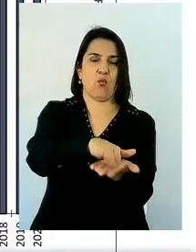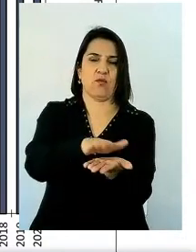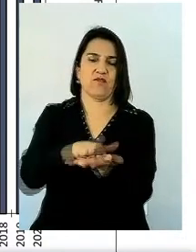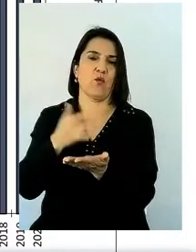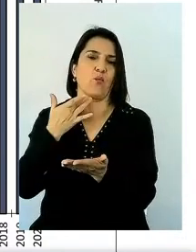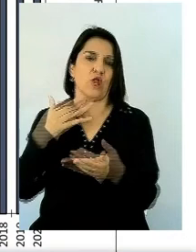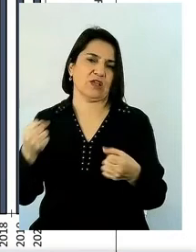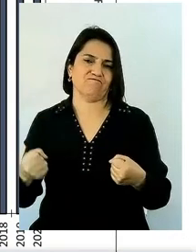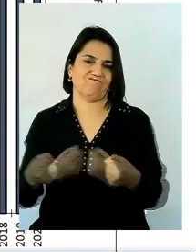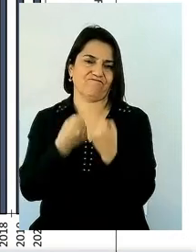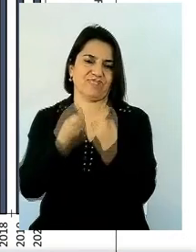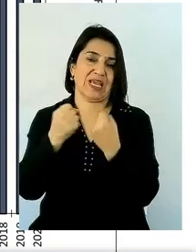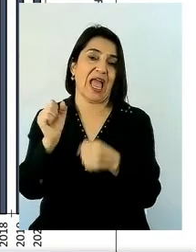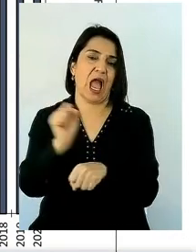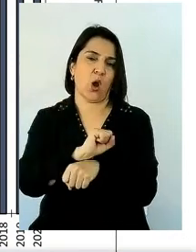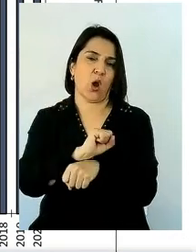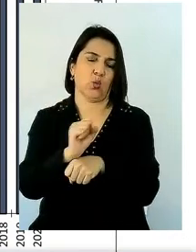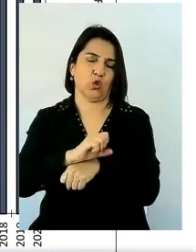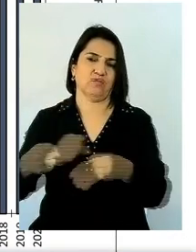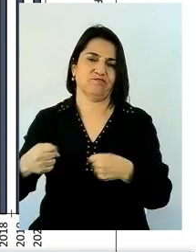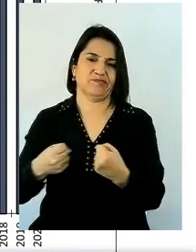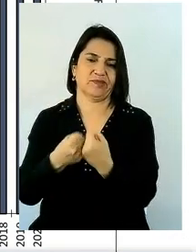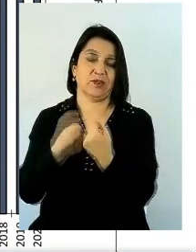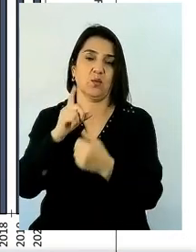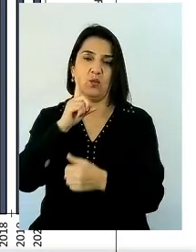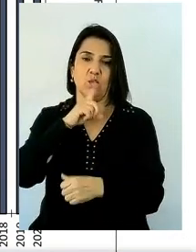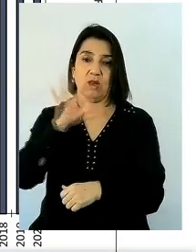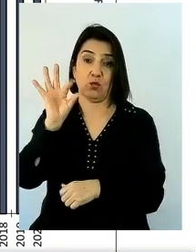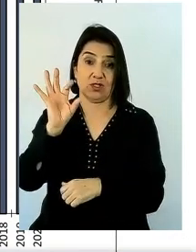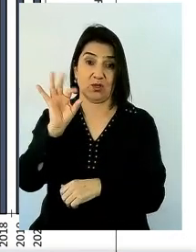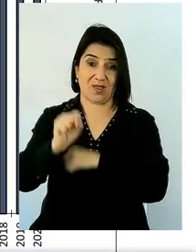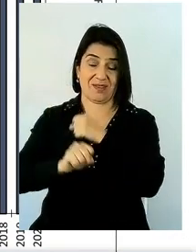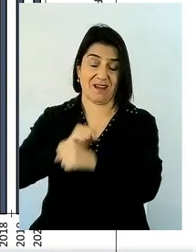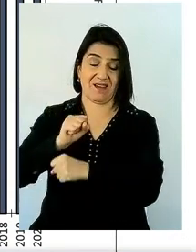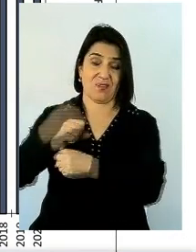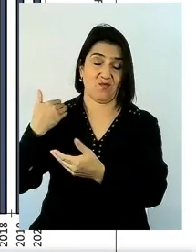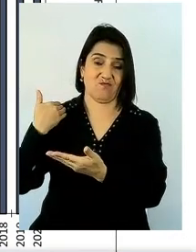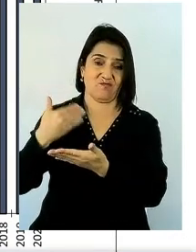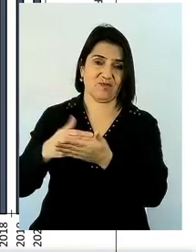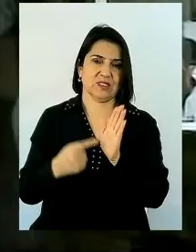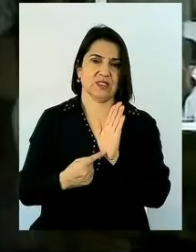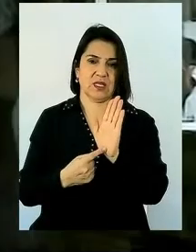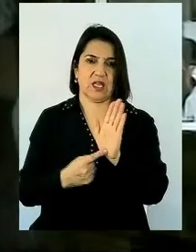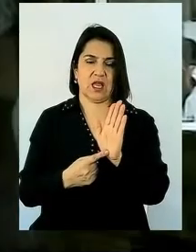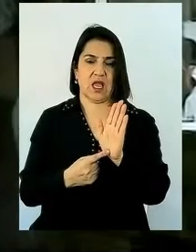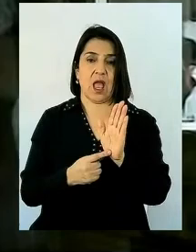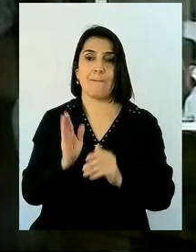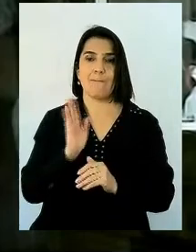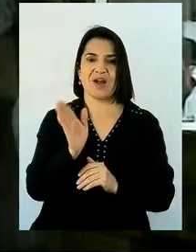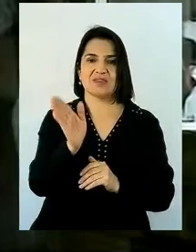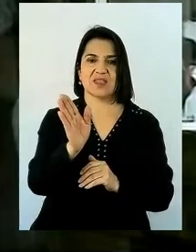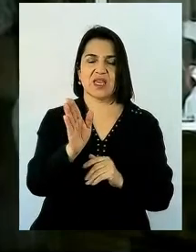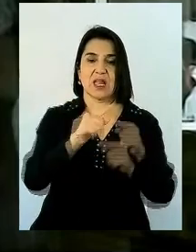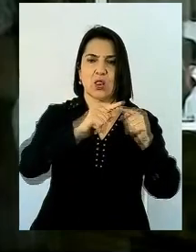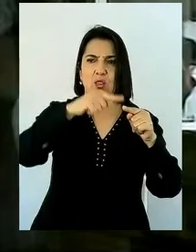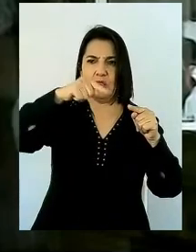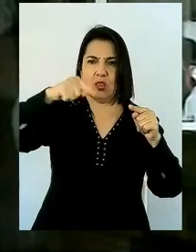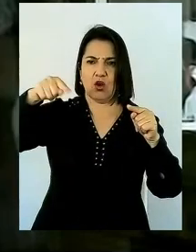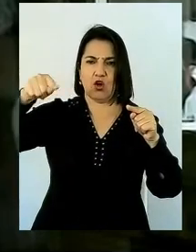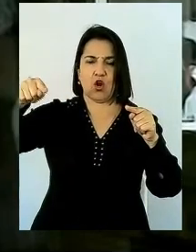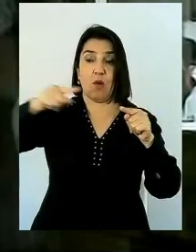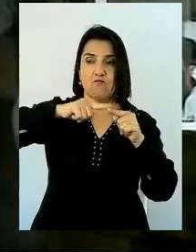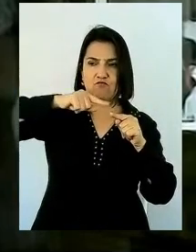50 años. Como ven, se ha mantenido, se mantiene una tasa de fallecidos en el orden